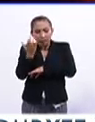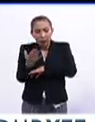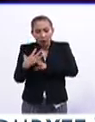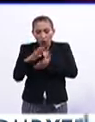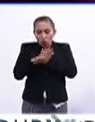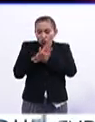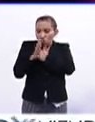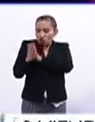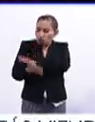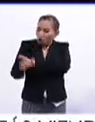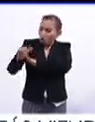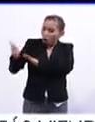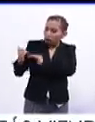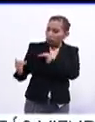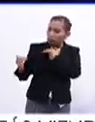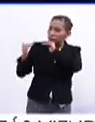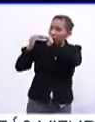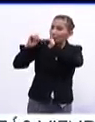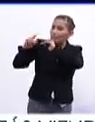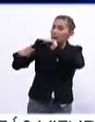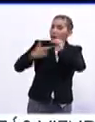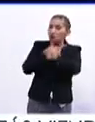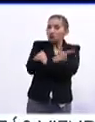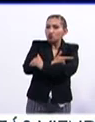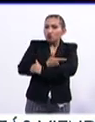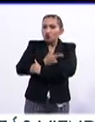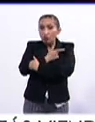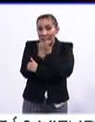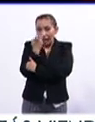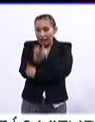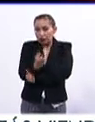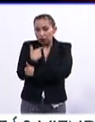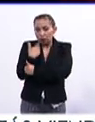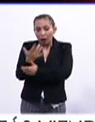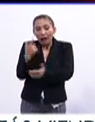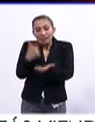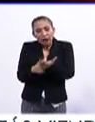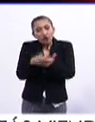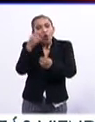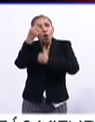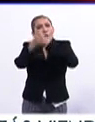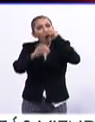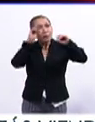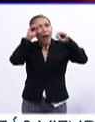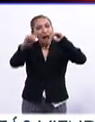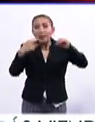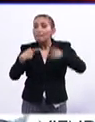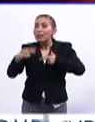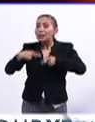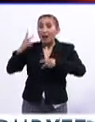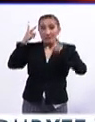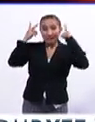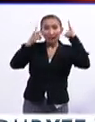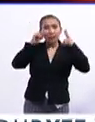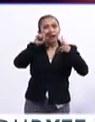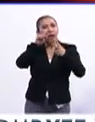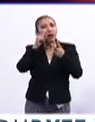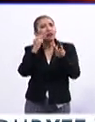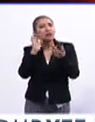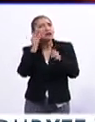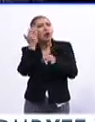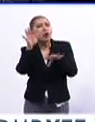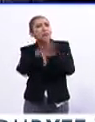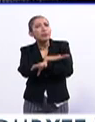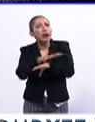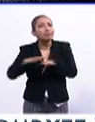transmutar algo que esté a la altura del propio gozo eso es lo que vibra en la obra y tocan corazones de las personas que buscan transformar su